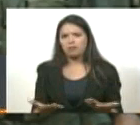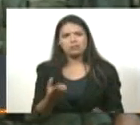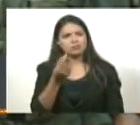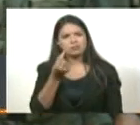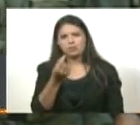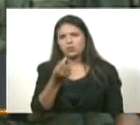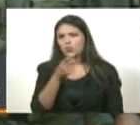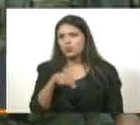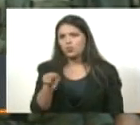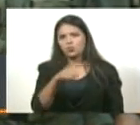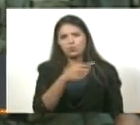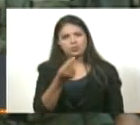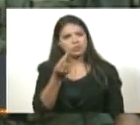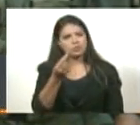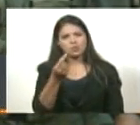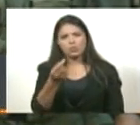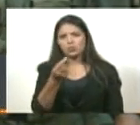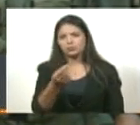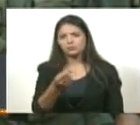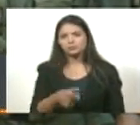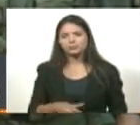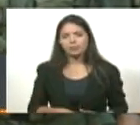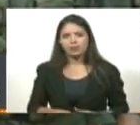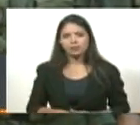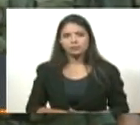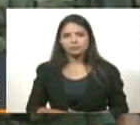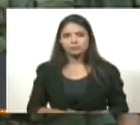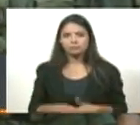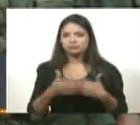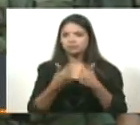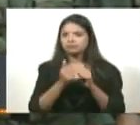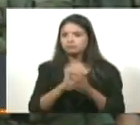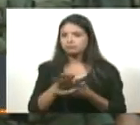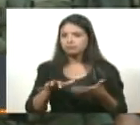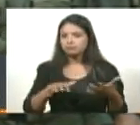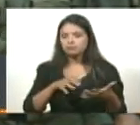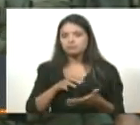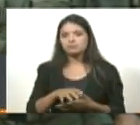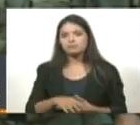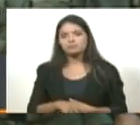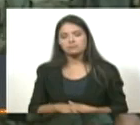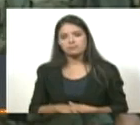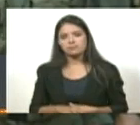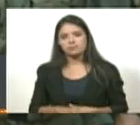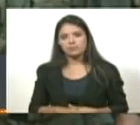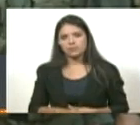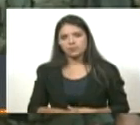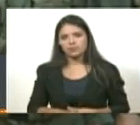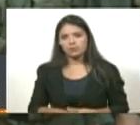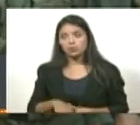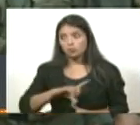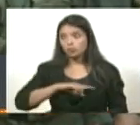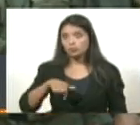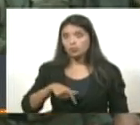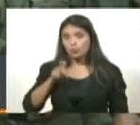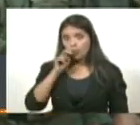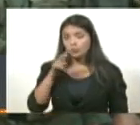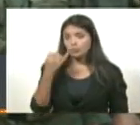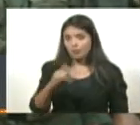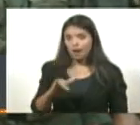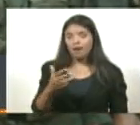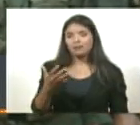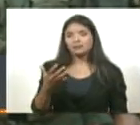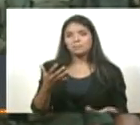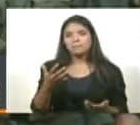Ninguno de esos actos criminales, violencia, que hemos visto registrarse por